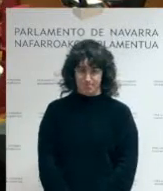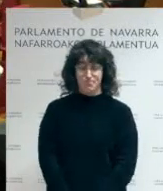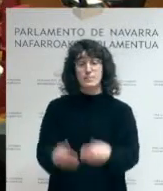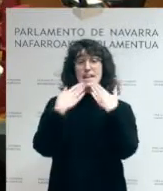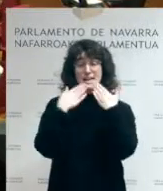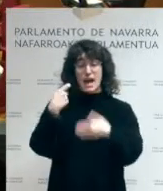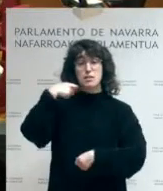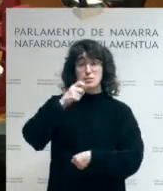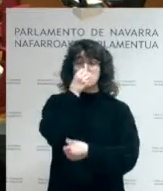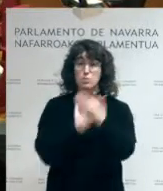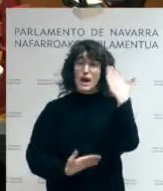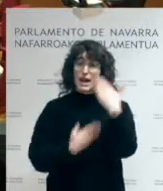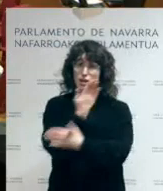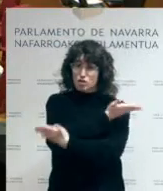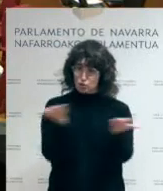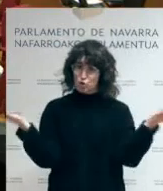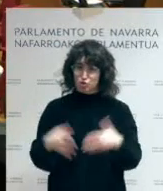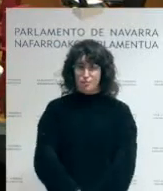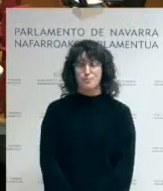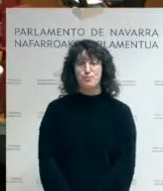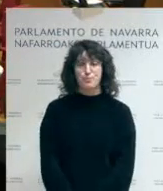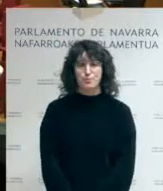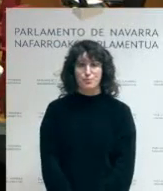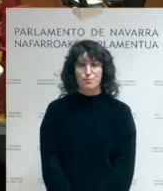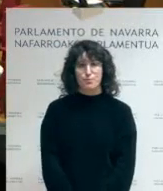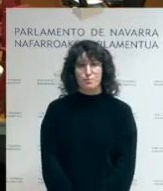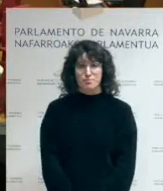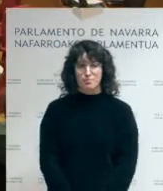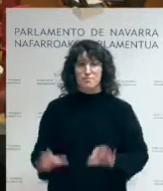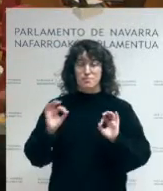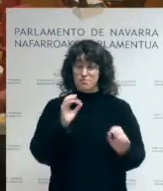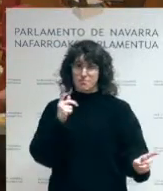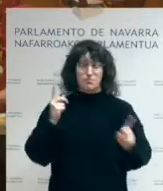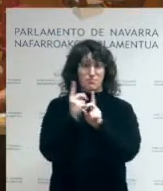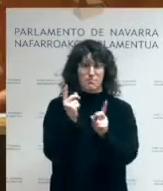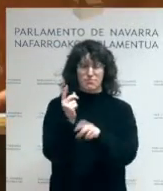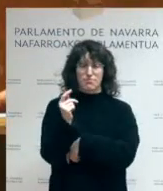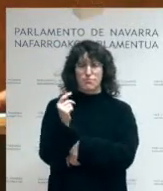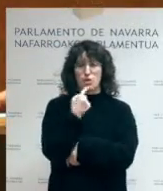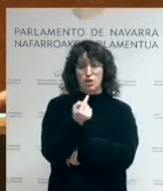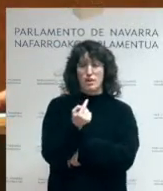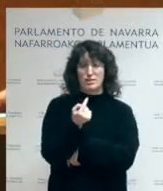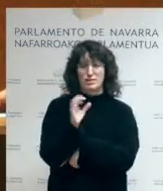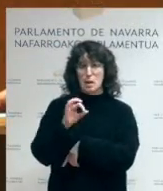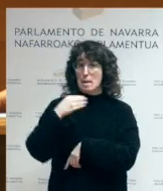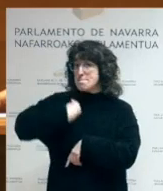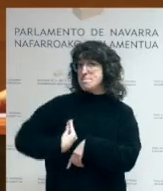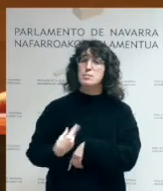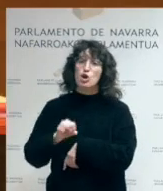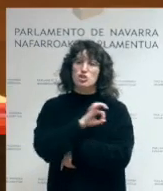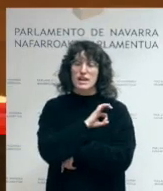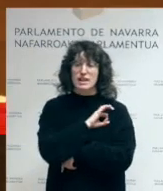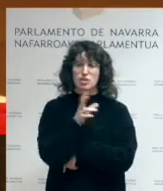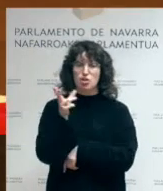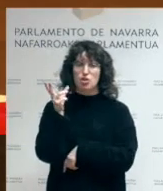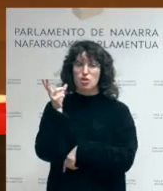Gracias, presidente. Buenos días a todos. Espaldarazo. Esa es la expresión con la que calificó el señor Azcona esta